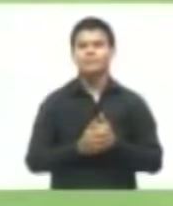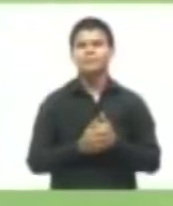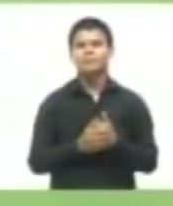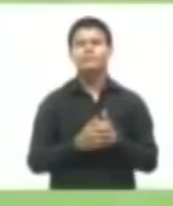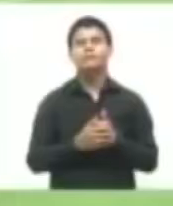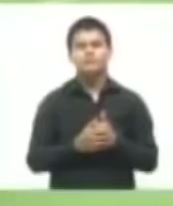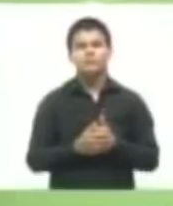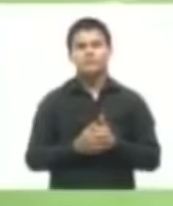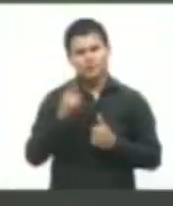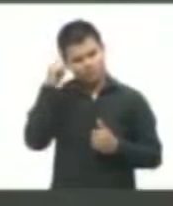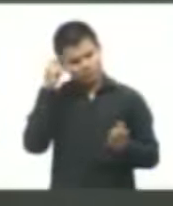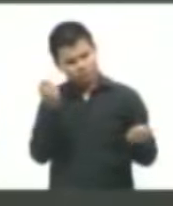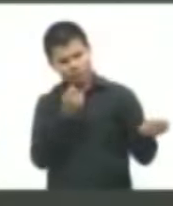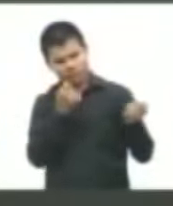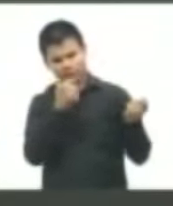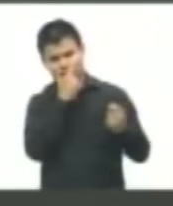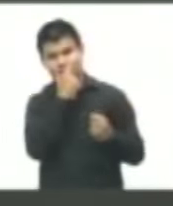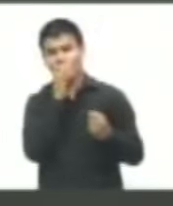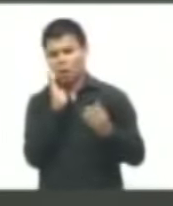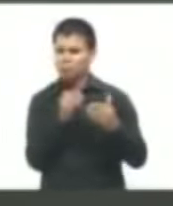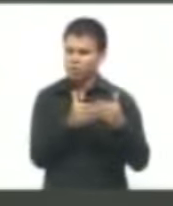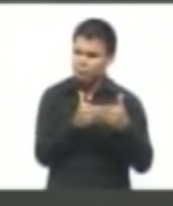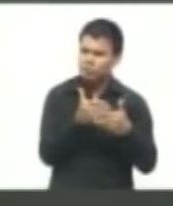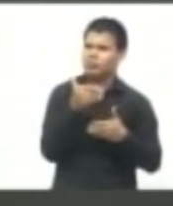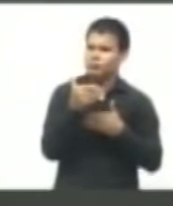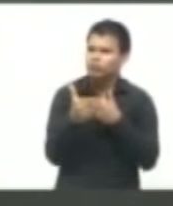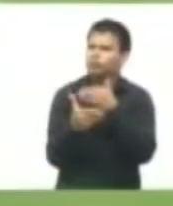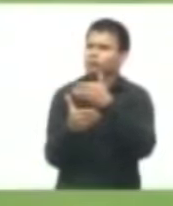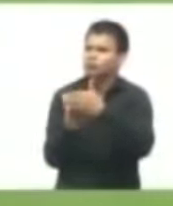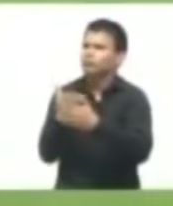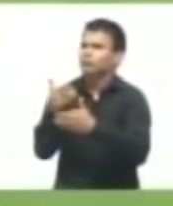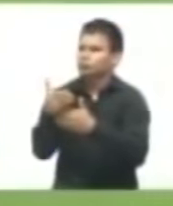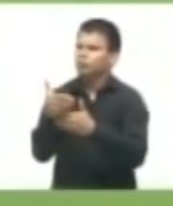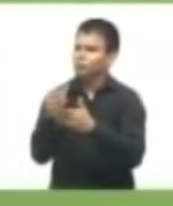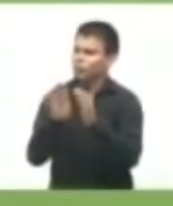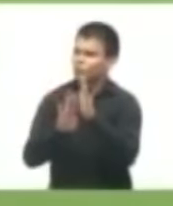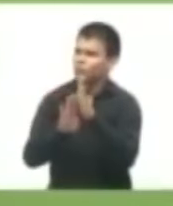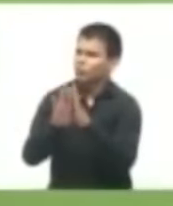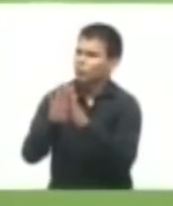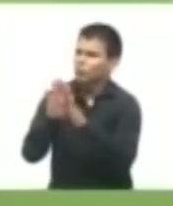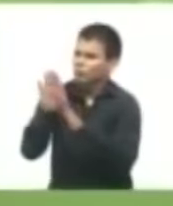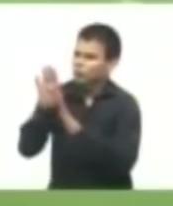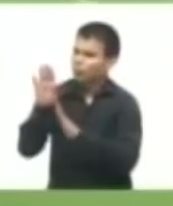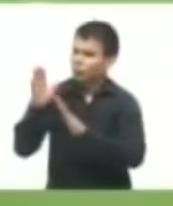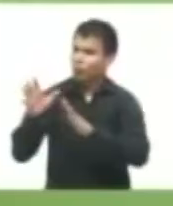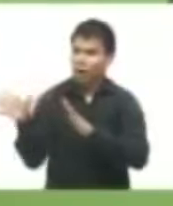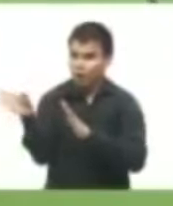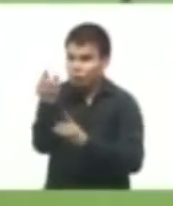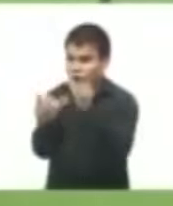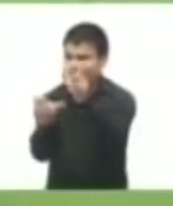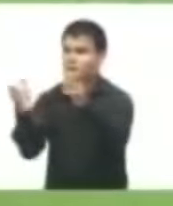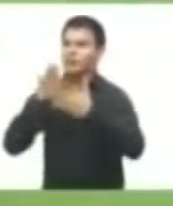equipo está que esto es un comienzo que queremos darle